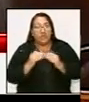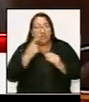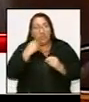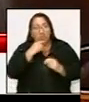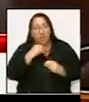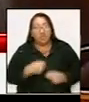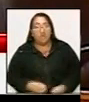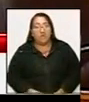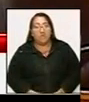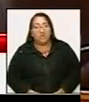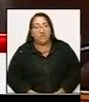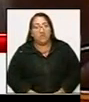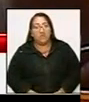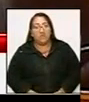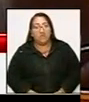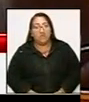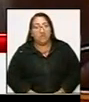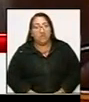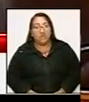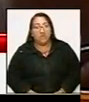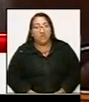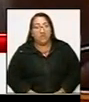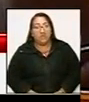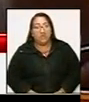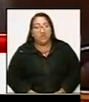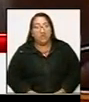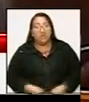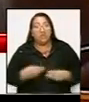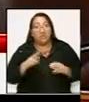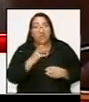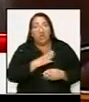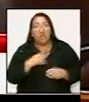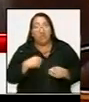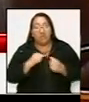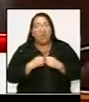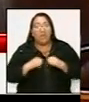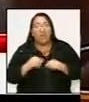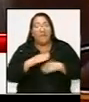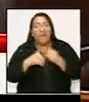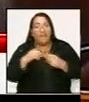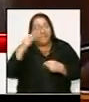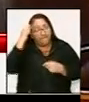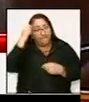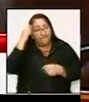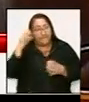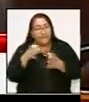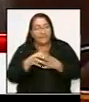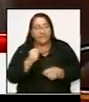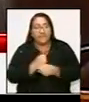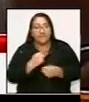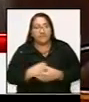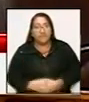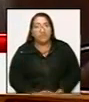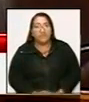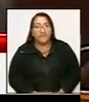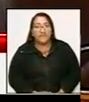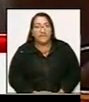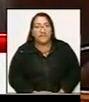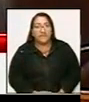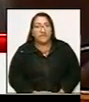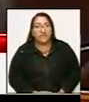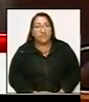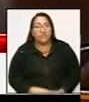Género. Porque mientras el gobierno, con el continuismo de la política neoliberal, lo que hace